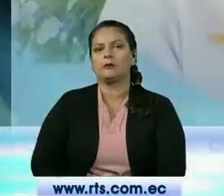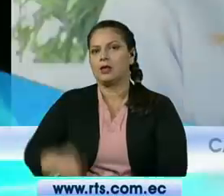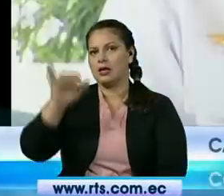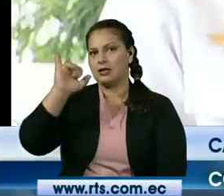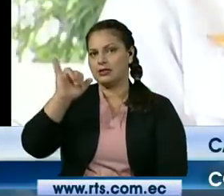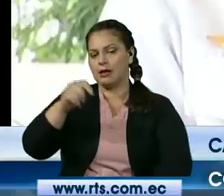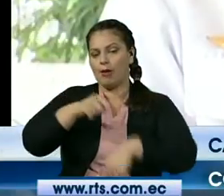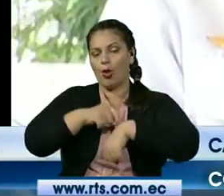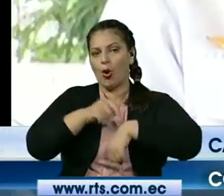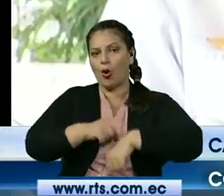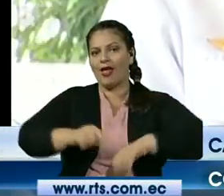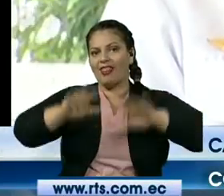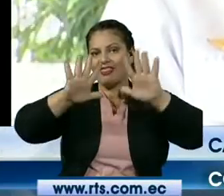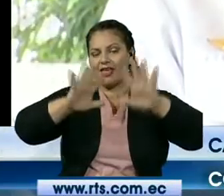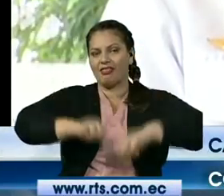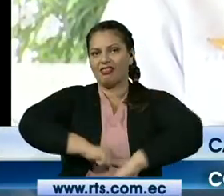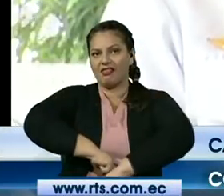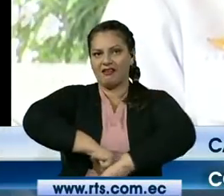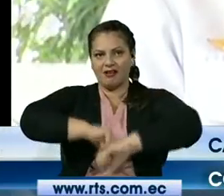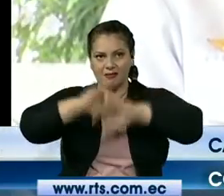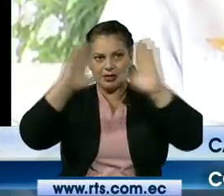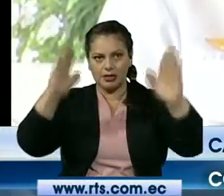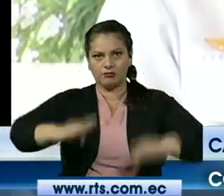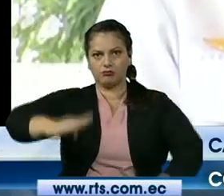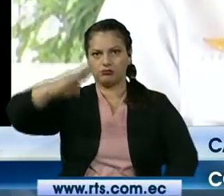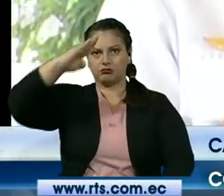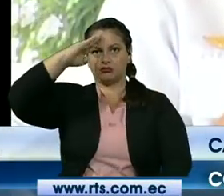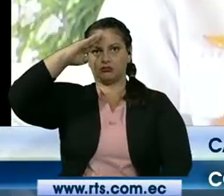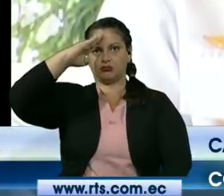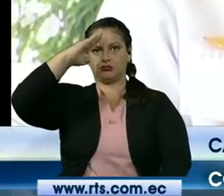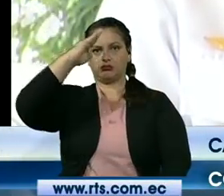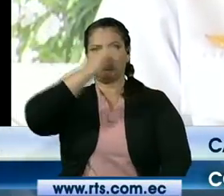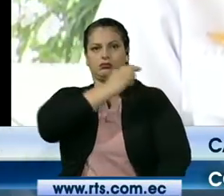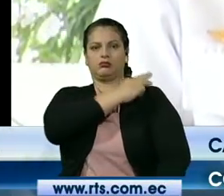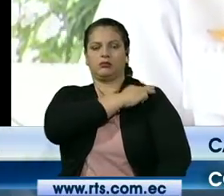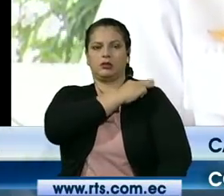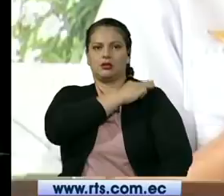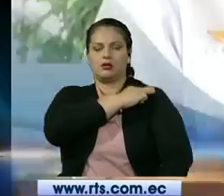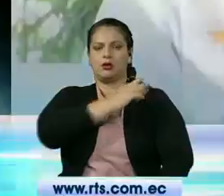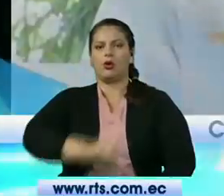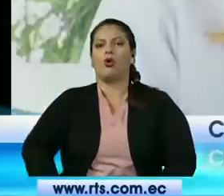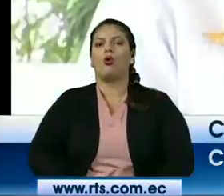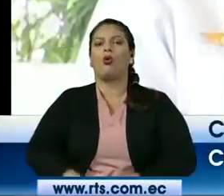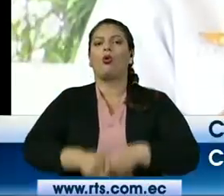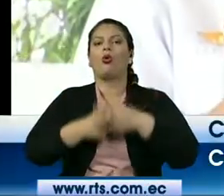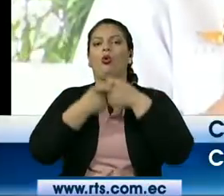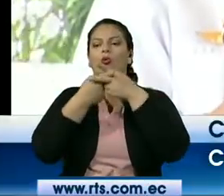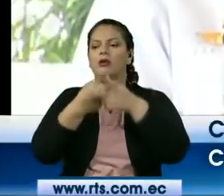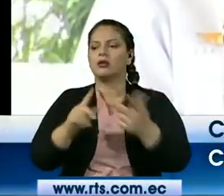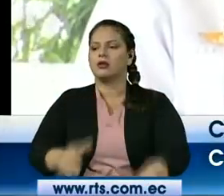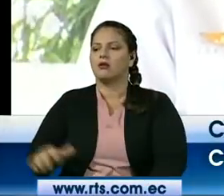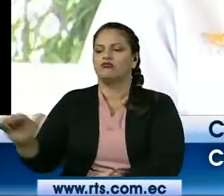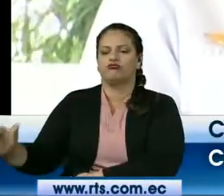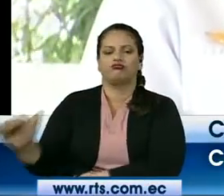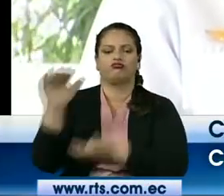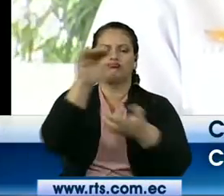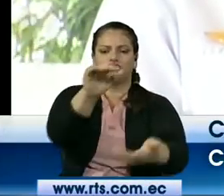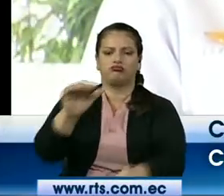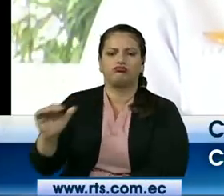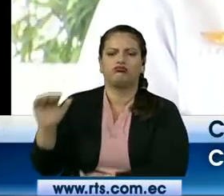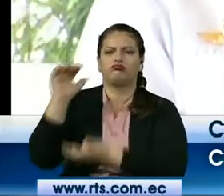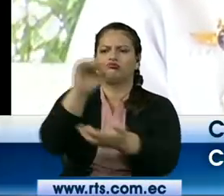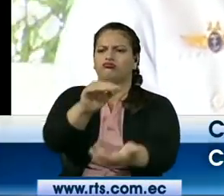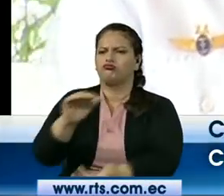mañana, la Armada iniciará el traslado del material electoral